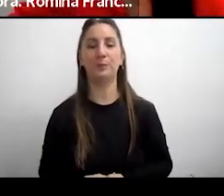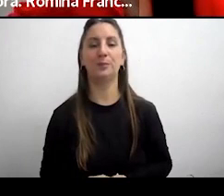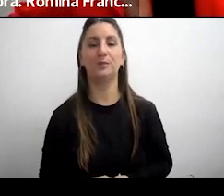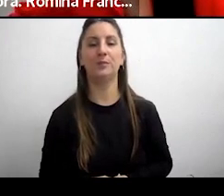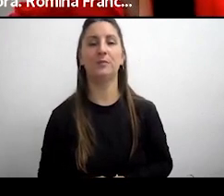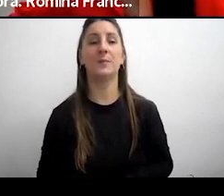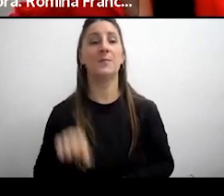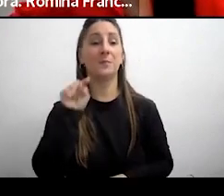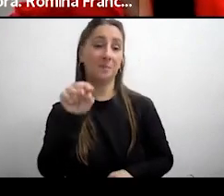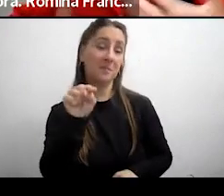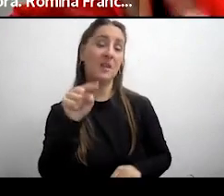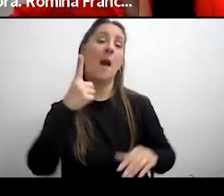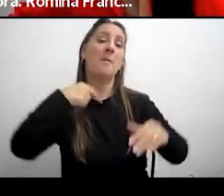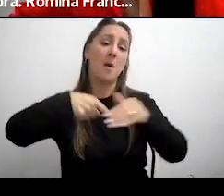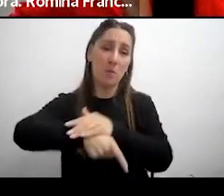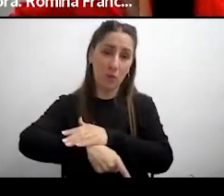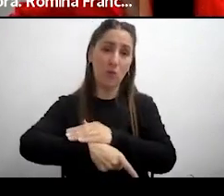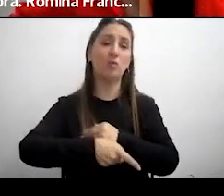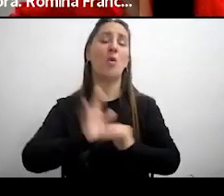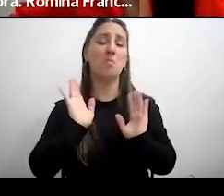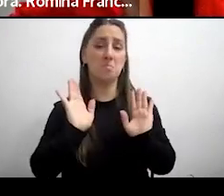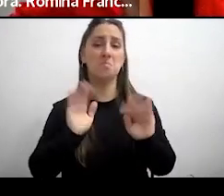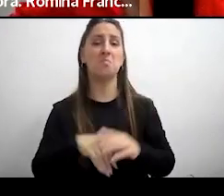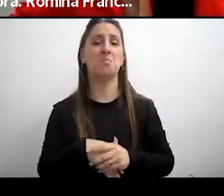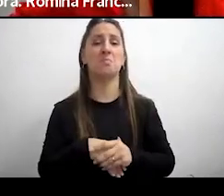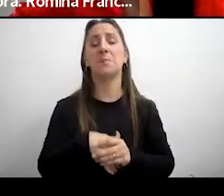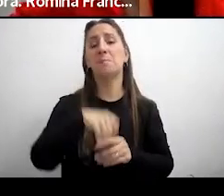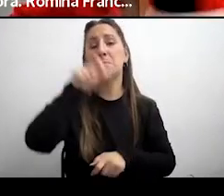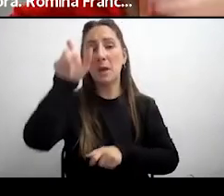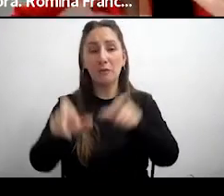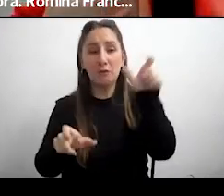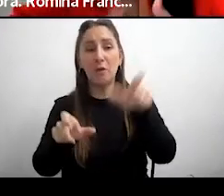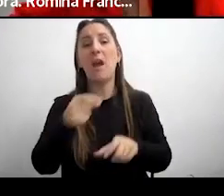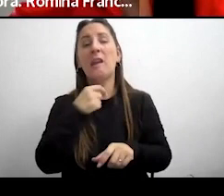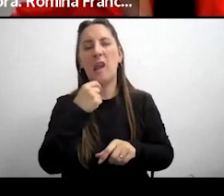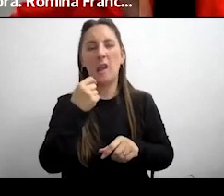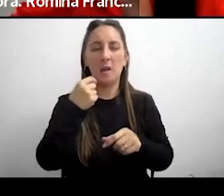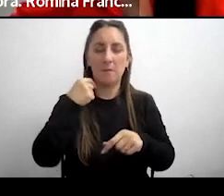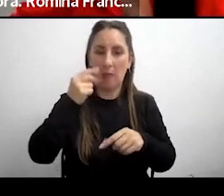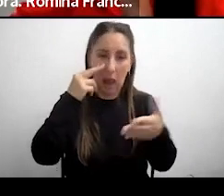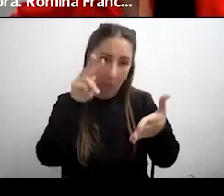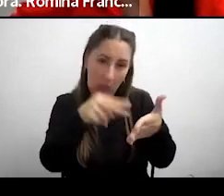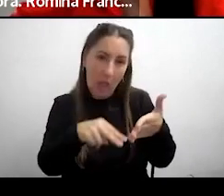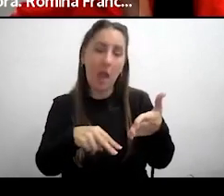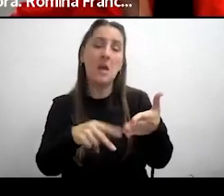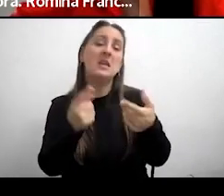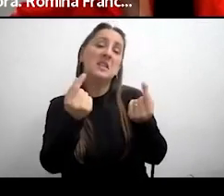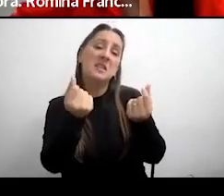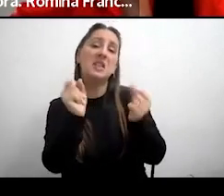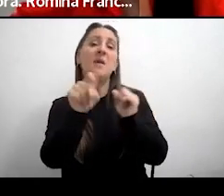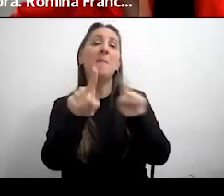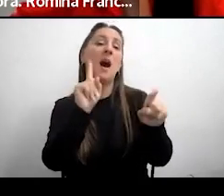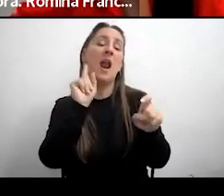Acá les dejo para profundizar, después, bueno, para aquellos que quieran ahondar o que les sirva, bueno, para sus